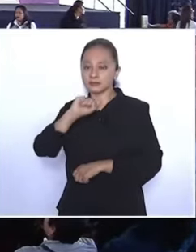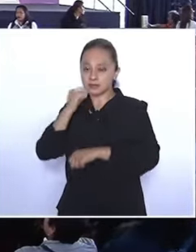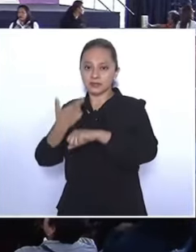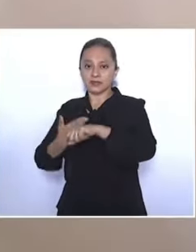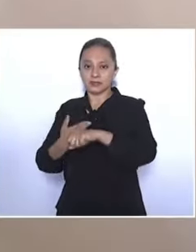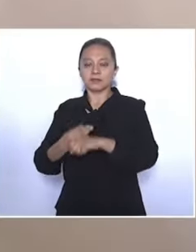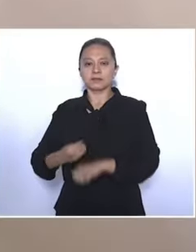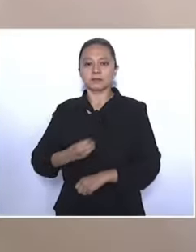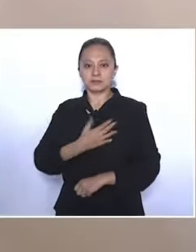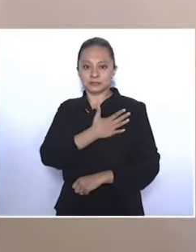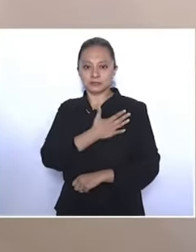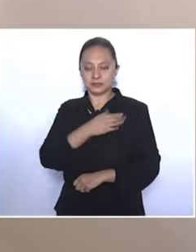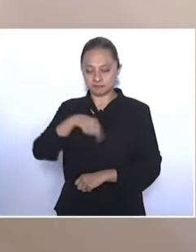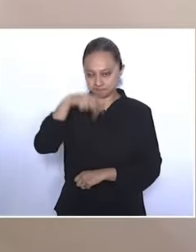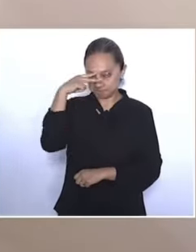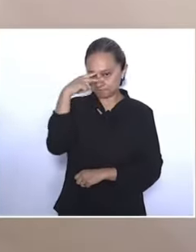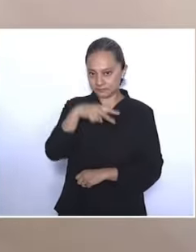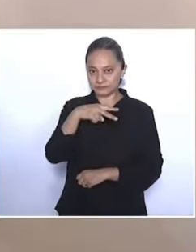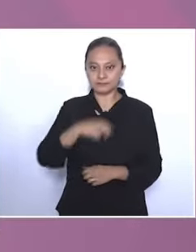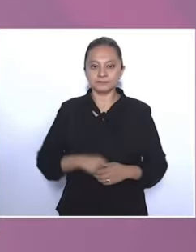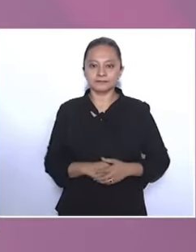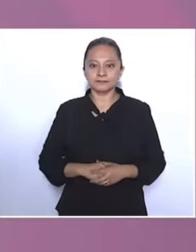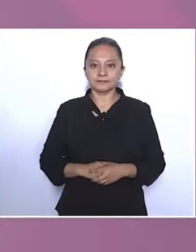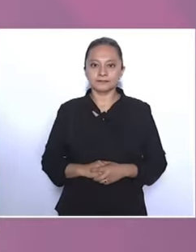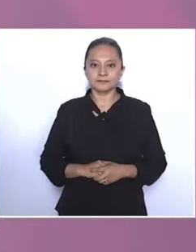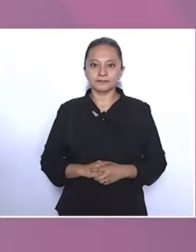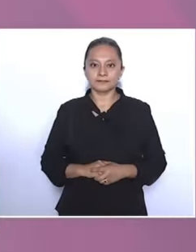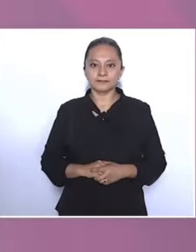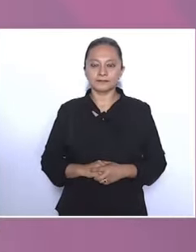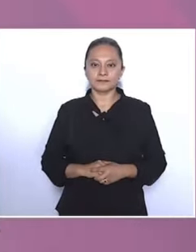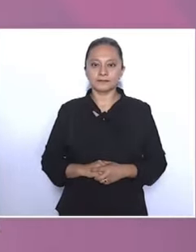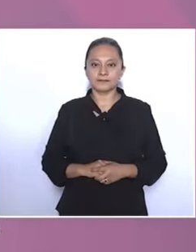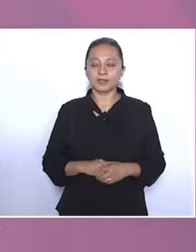de México. A la licenciada María.